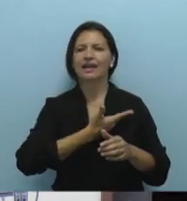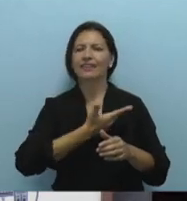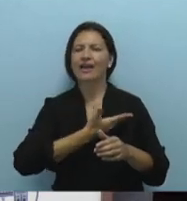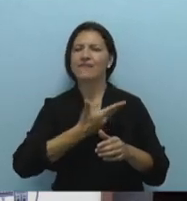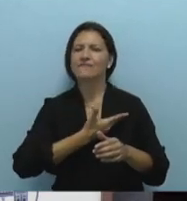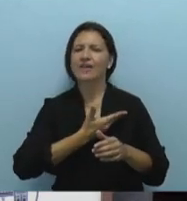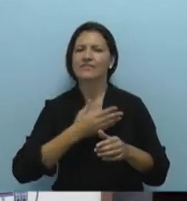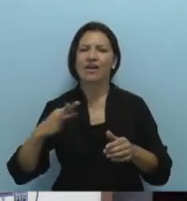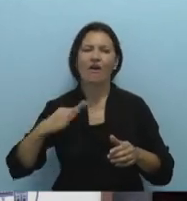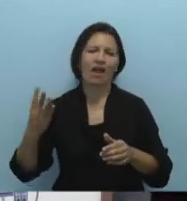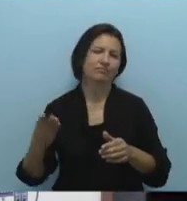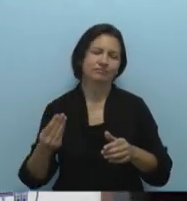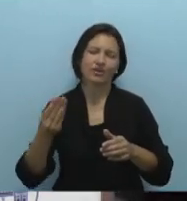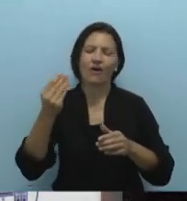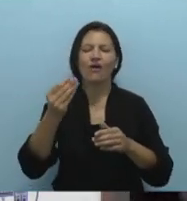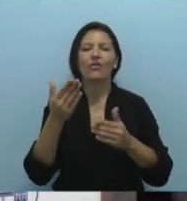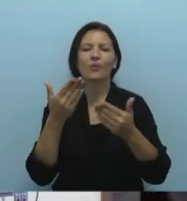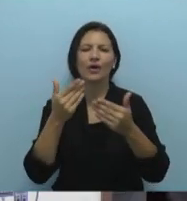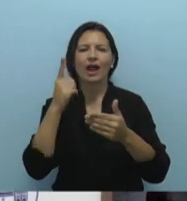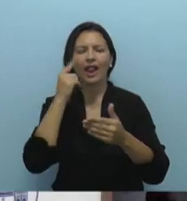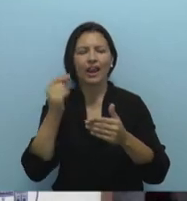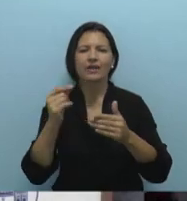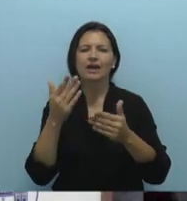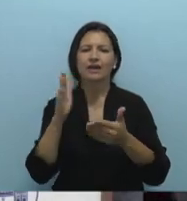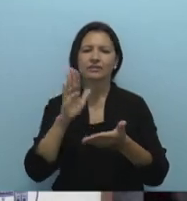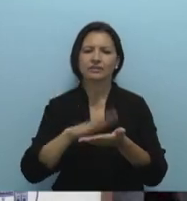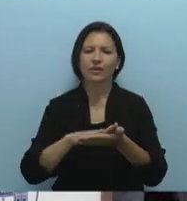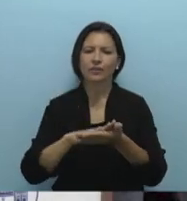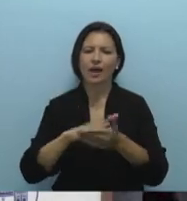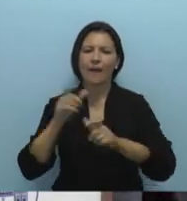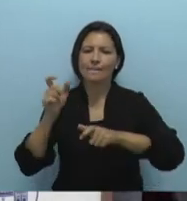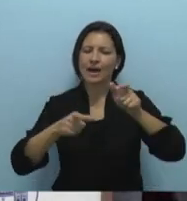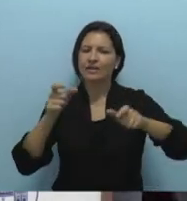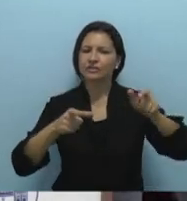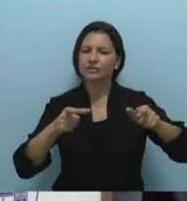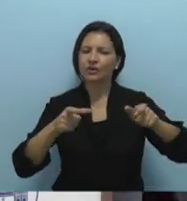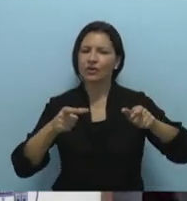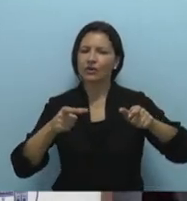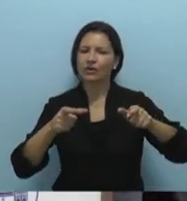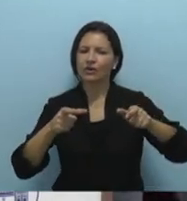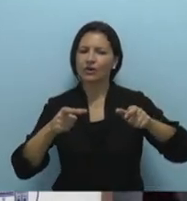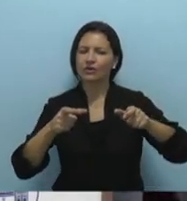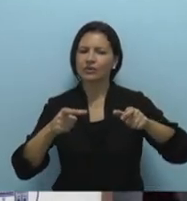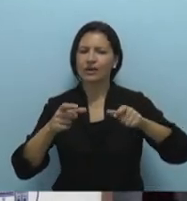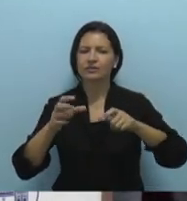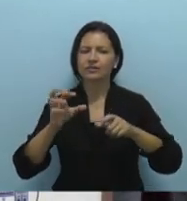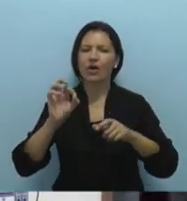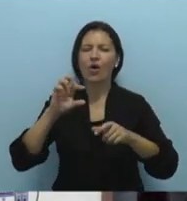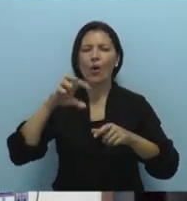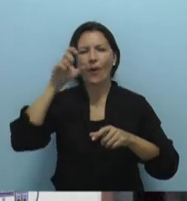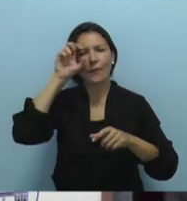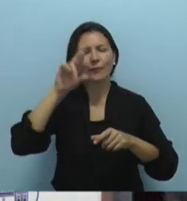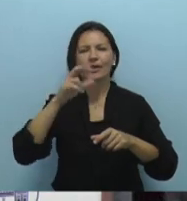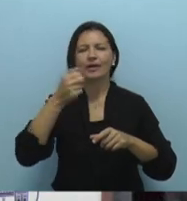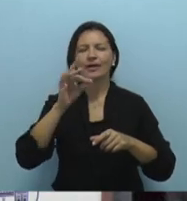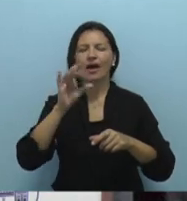en Adicciones, por la importancia que tiene esta profesión en cuanto al trabajo dentro de instituciones, pero también en todo el territorio. Así que muy bien.